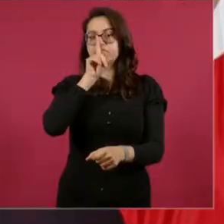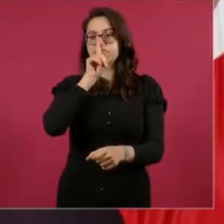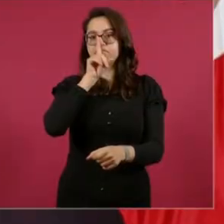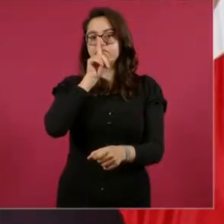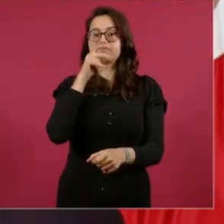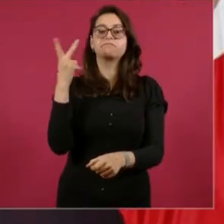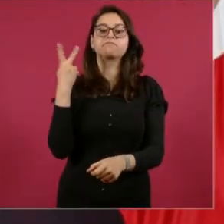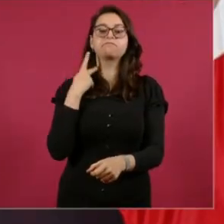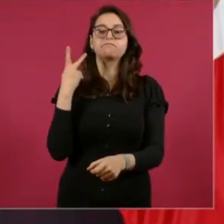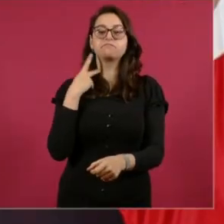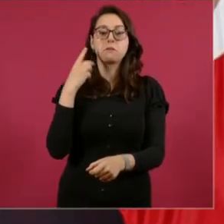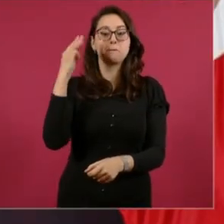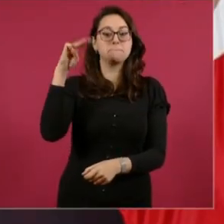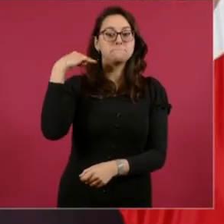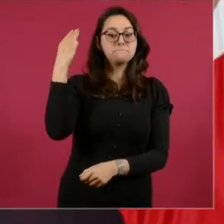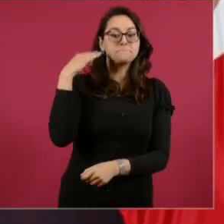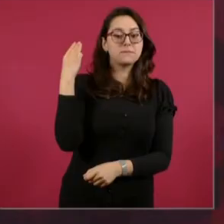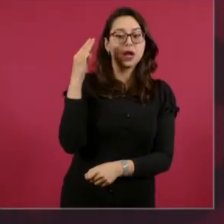entonces de marzo